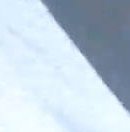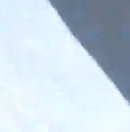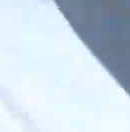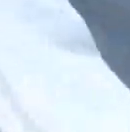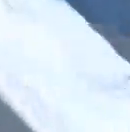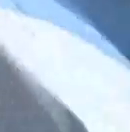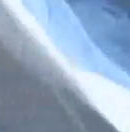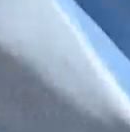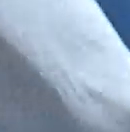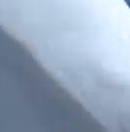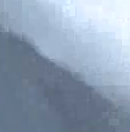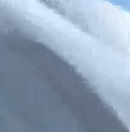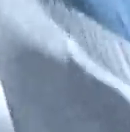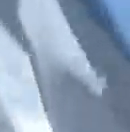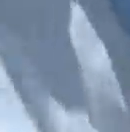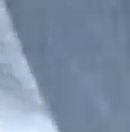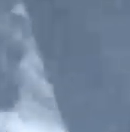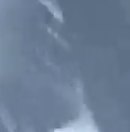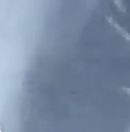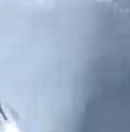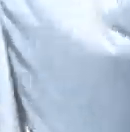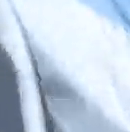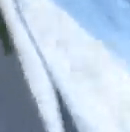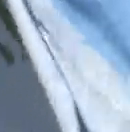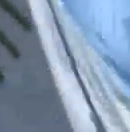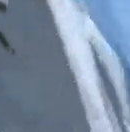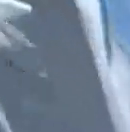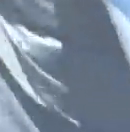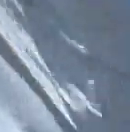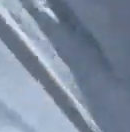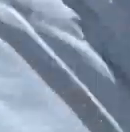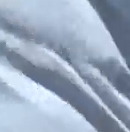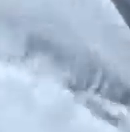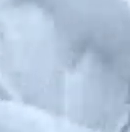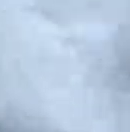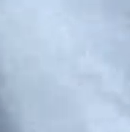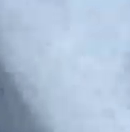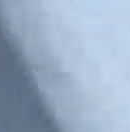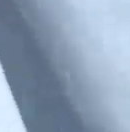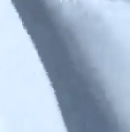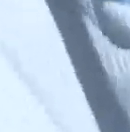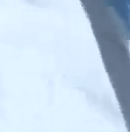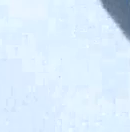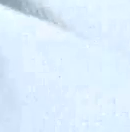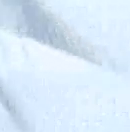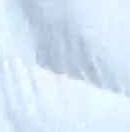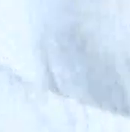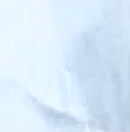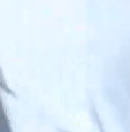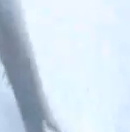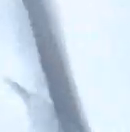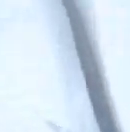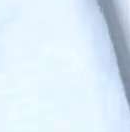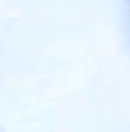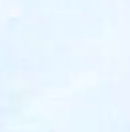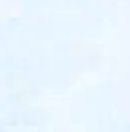todo el país, y el Servicio Internacional RAE, Radiodifusión Argentina al Exterior, desde General Rodríguez, provincia de Buenos Aires,